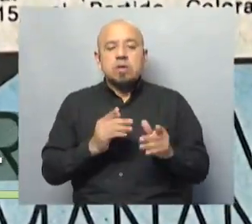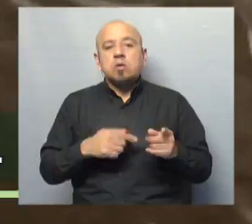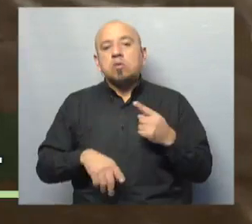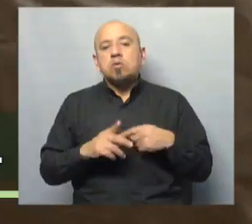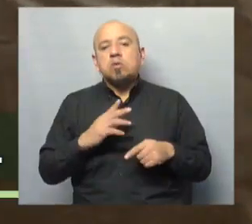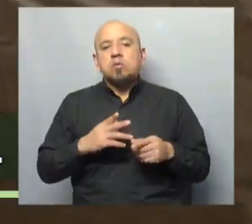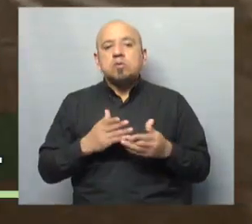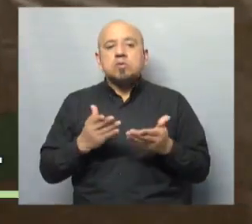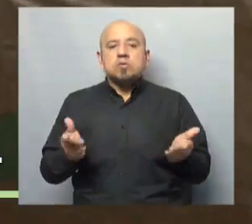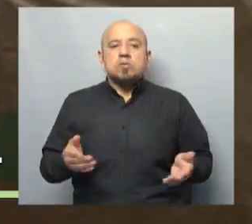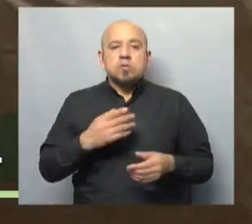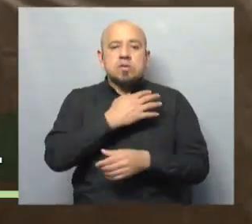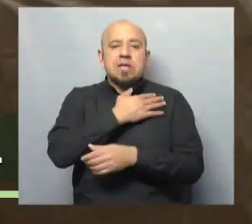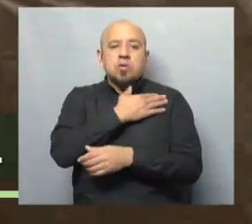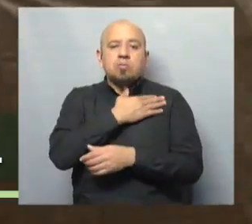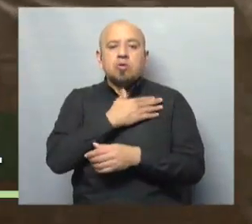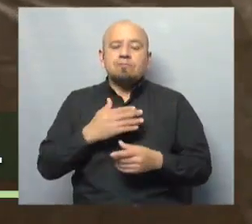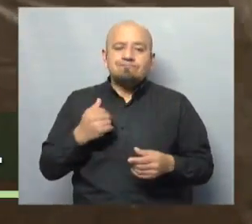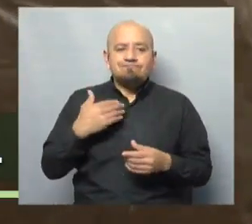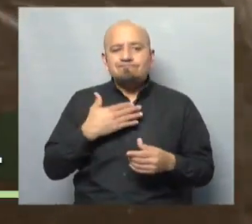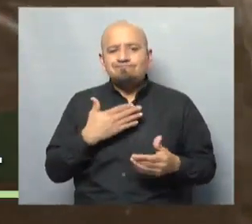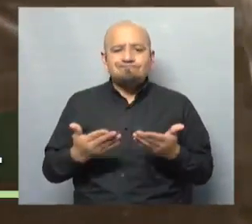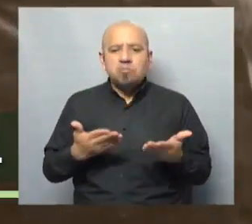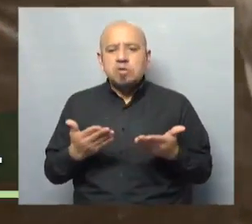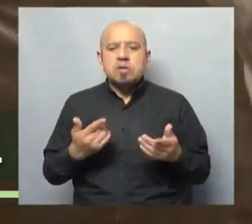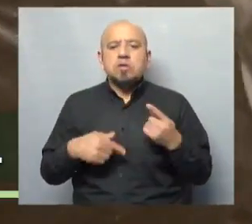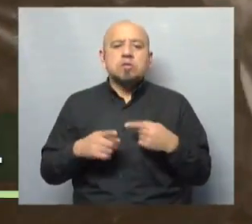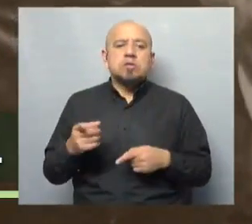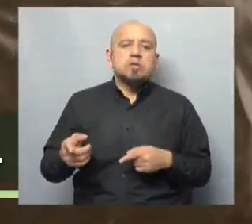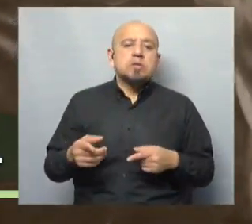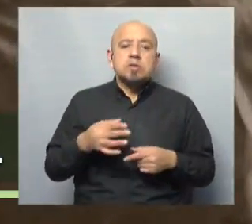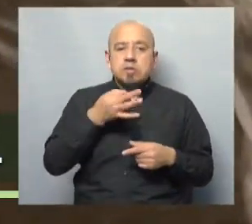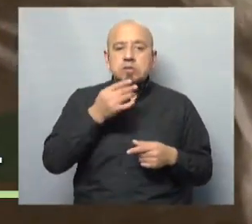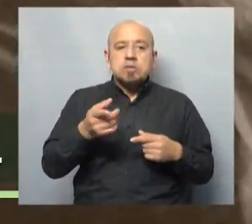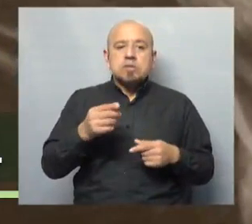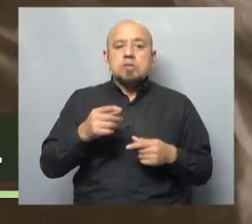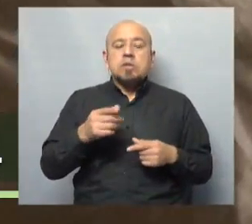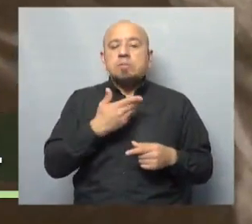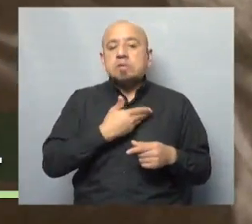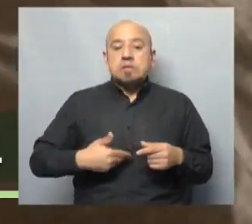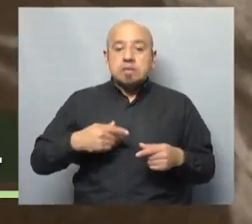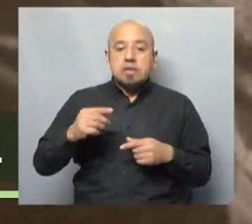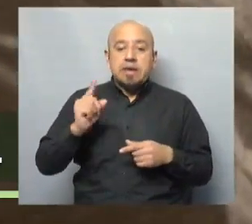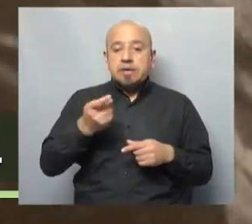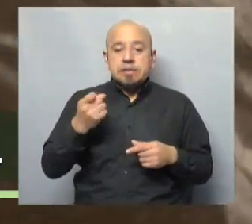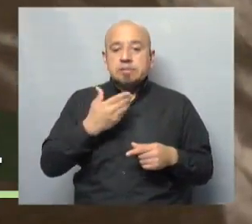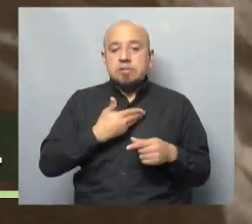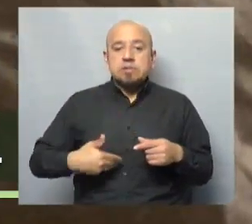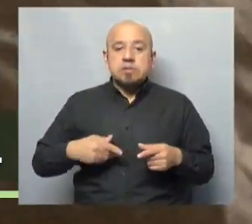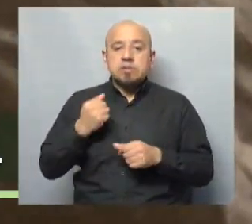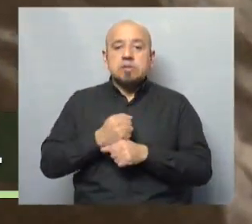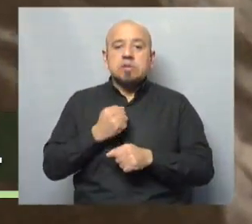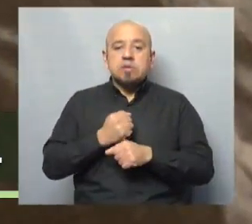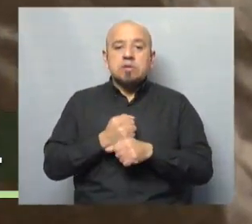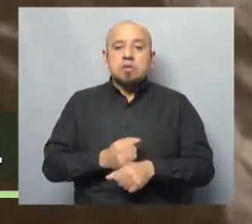el hombro según un relevamiento realizado por mb de noticias la cobertura de los medios destaca que la calle herrera se recuperó y trabajó desde las salas